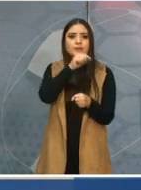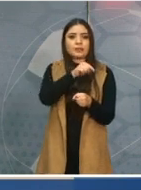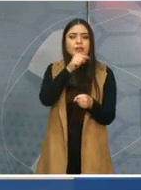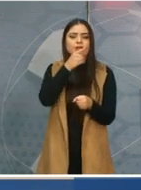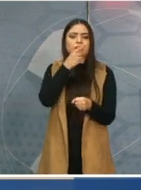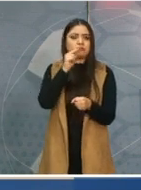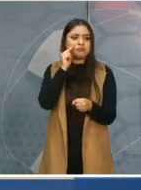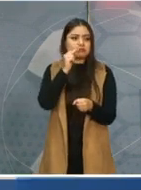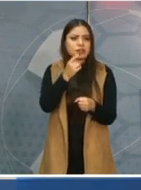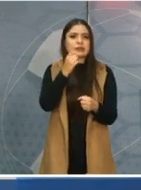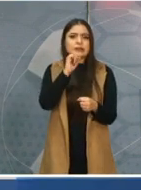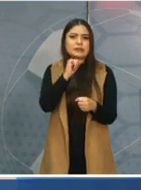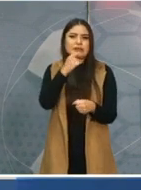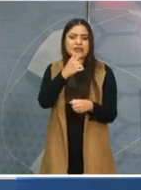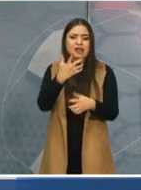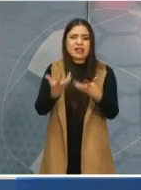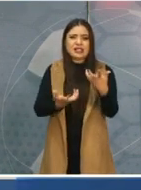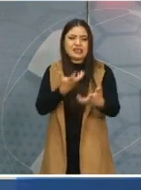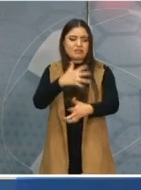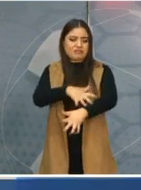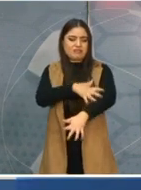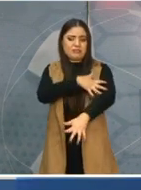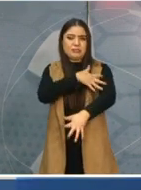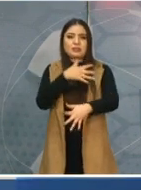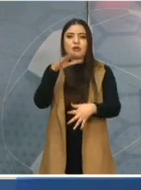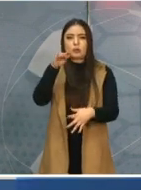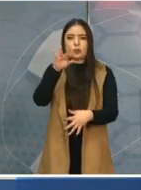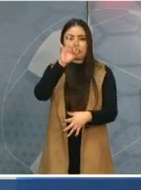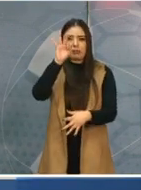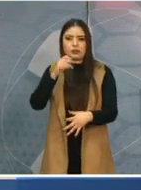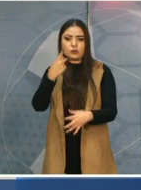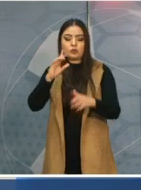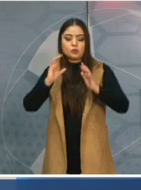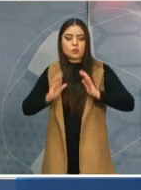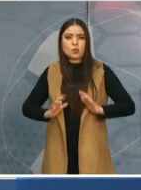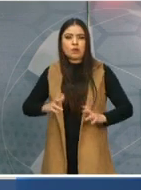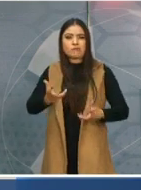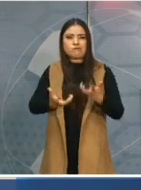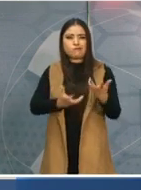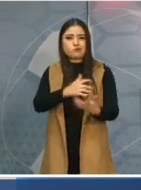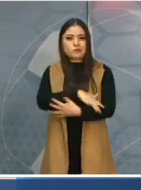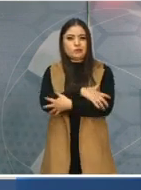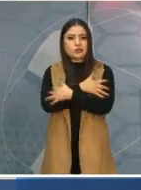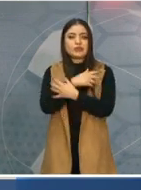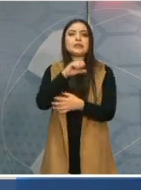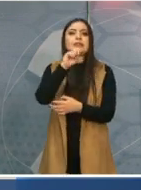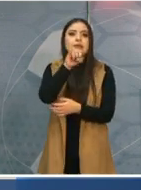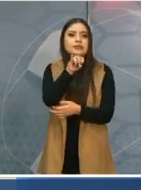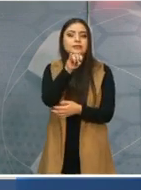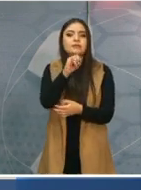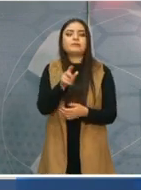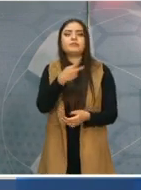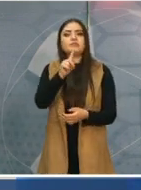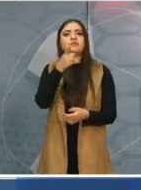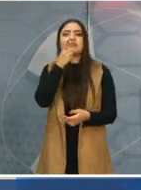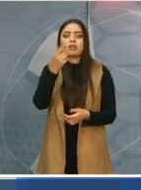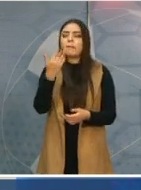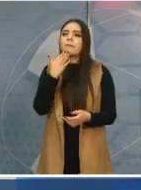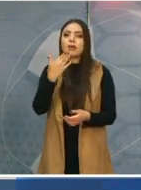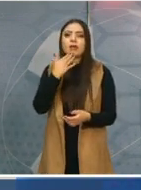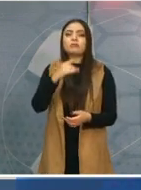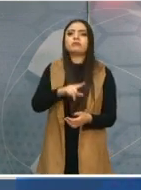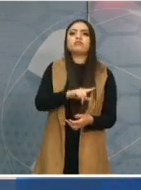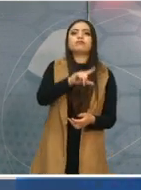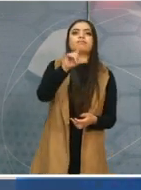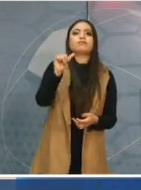el 90% de su cuerpo después de estos hechos que ocurrieron en calle aquiles serdán en la vivienda marcada con